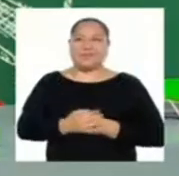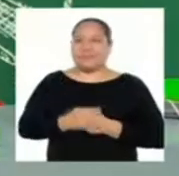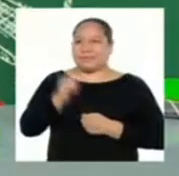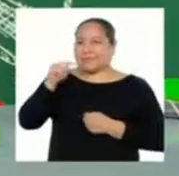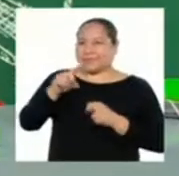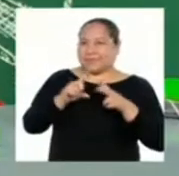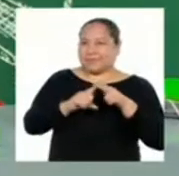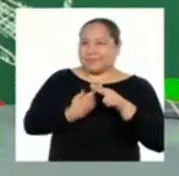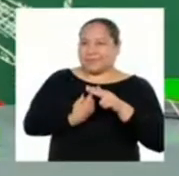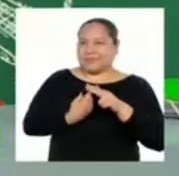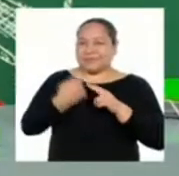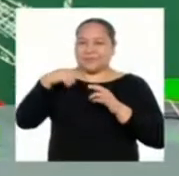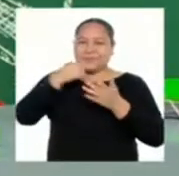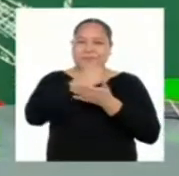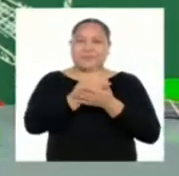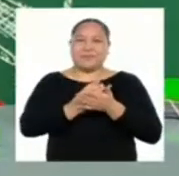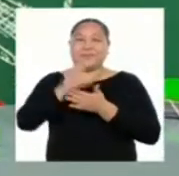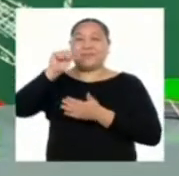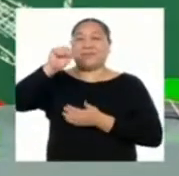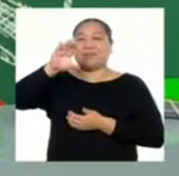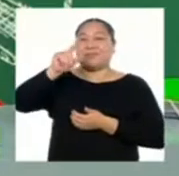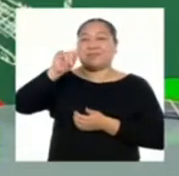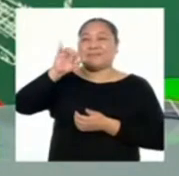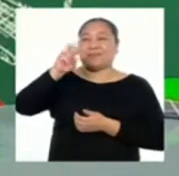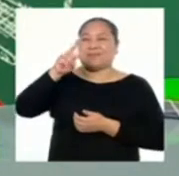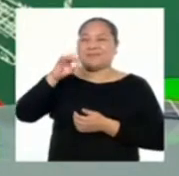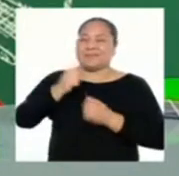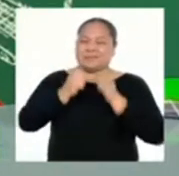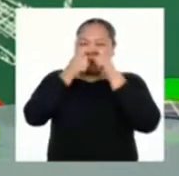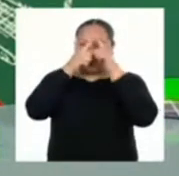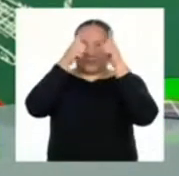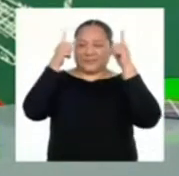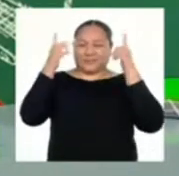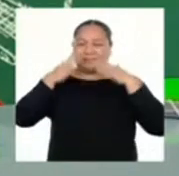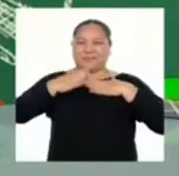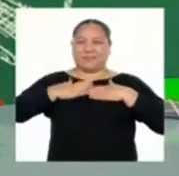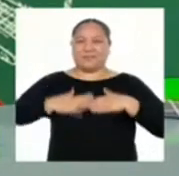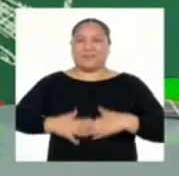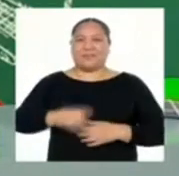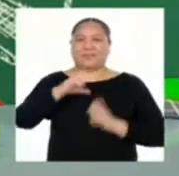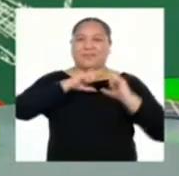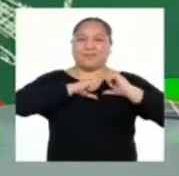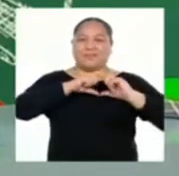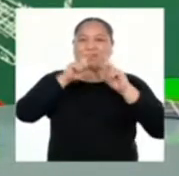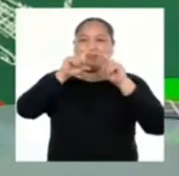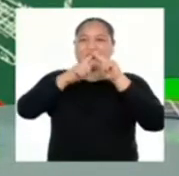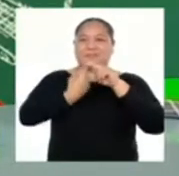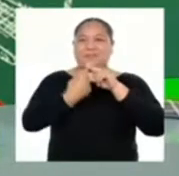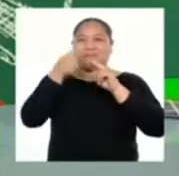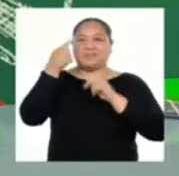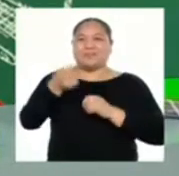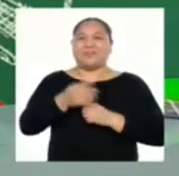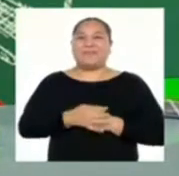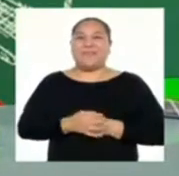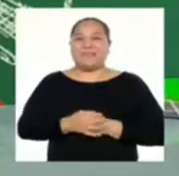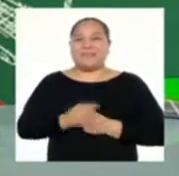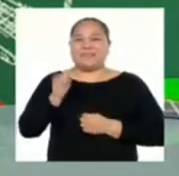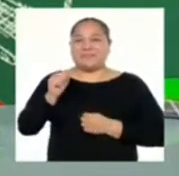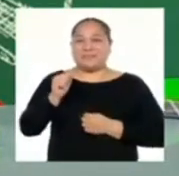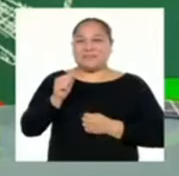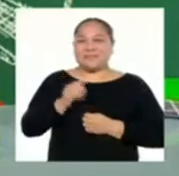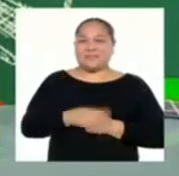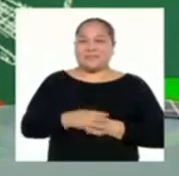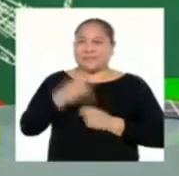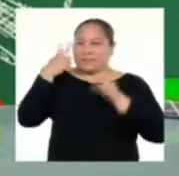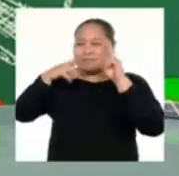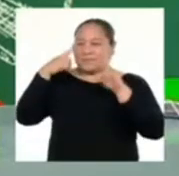que comienza con nuestro segmento de activarte para despertar el cuerpo y el corazón. Y así empezar con mucha fuerza la actividad de hoy.